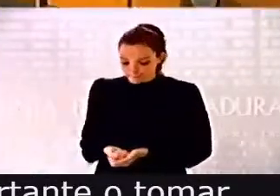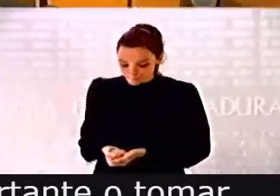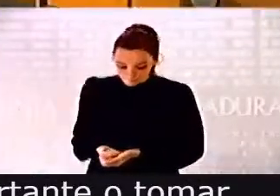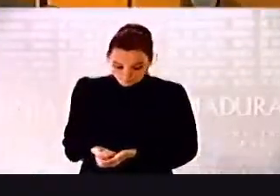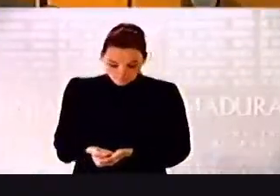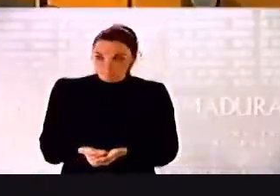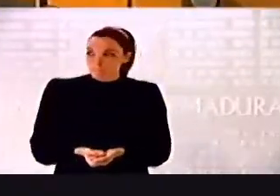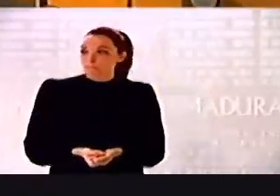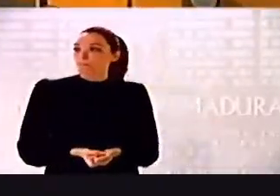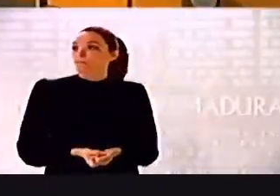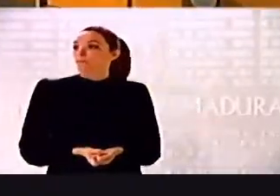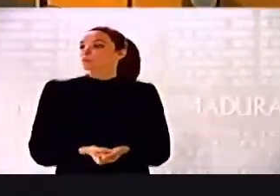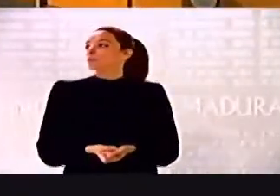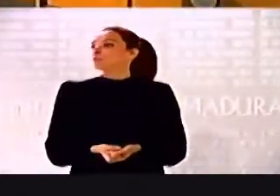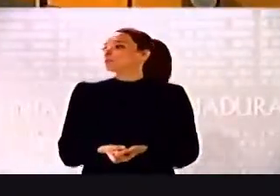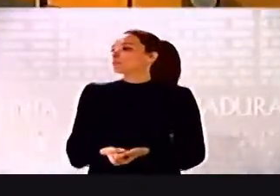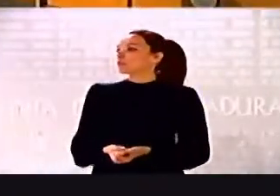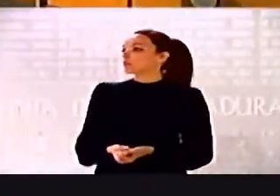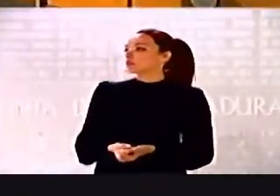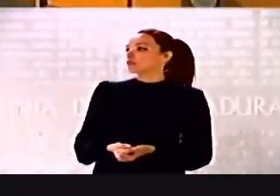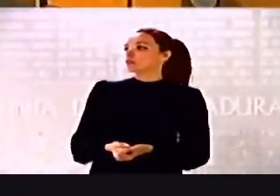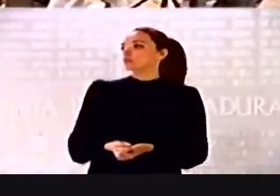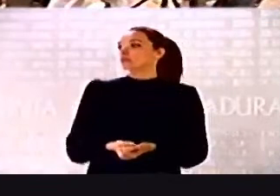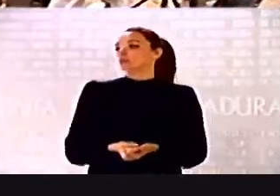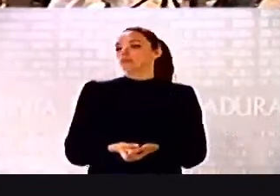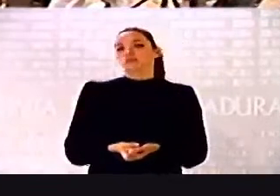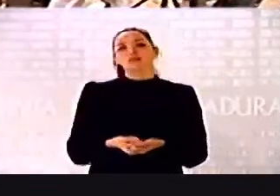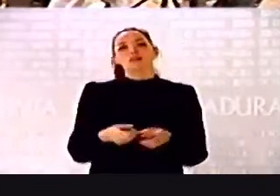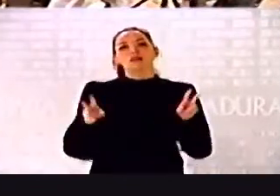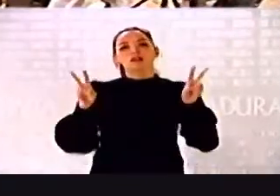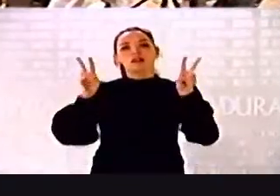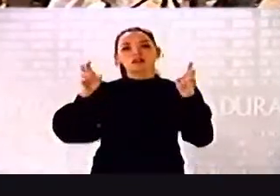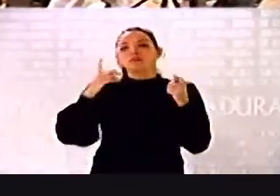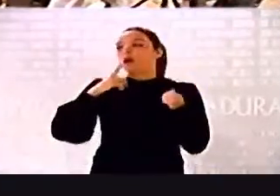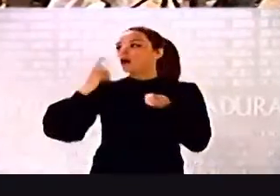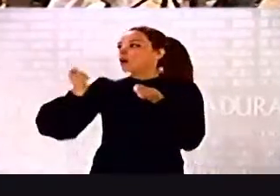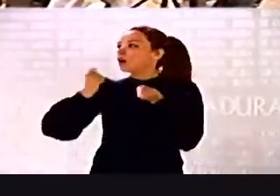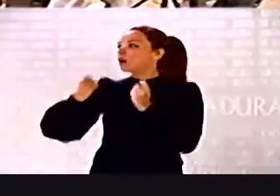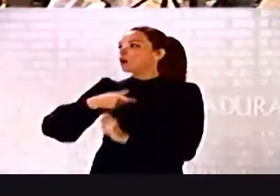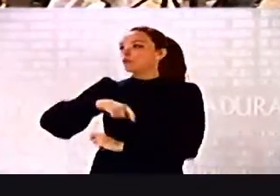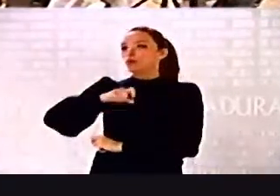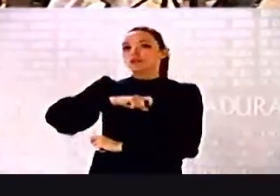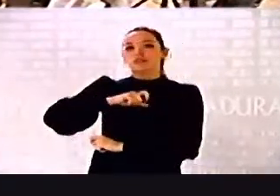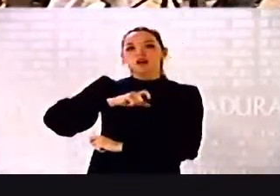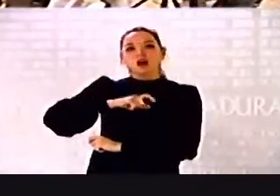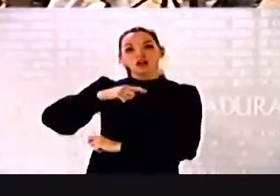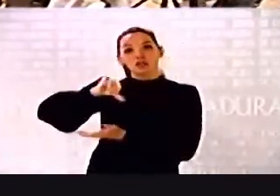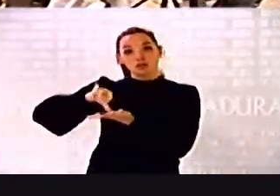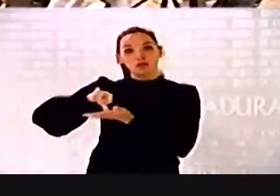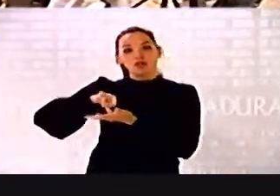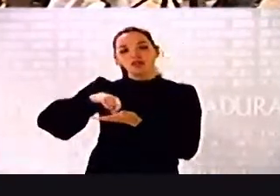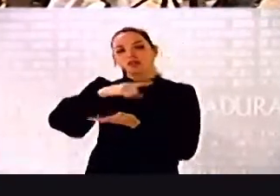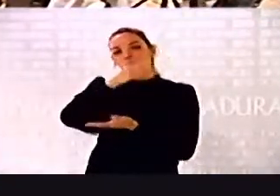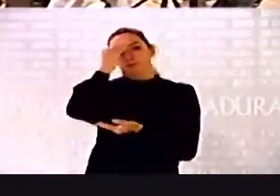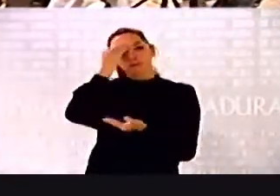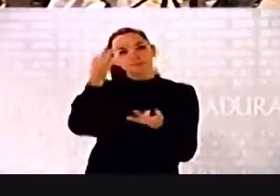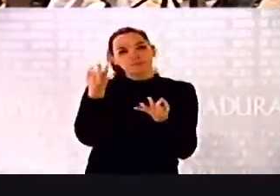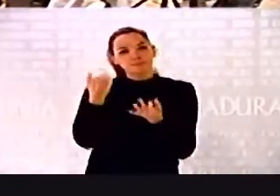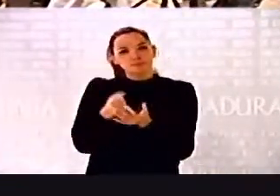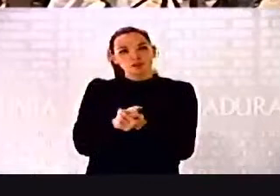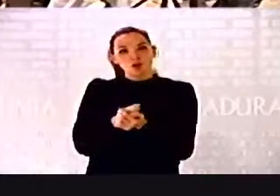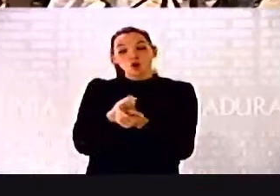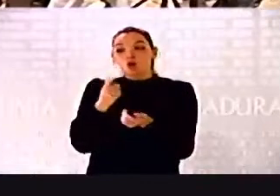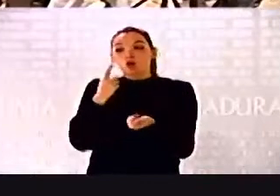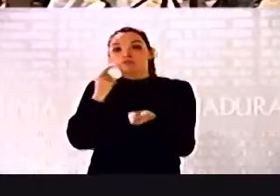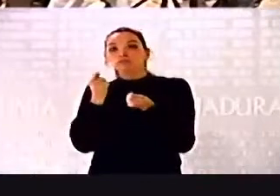Aquí. Sí. Sobre el tema de los controles policiales en las ciudades, Sí. ¿qué es lo que se plantea? ¿Un